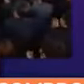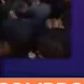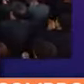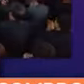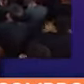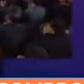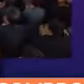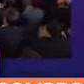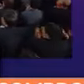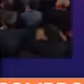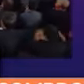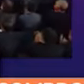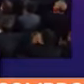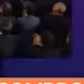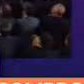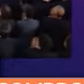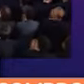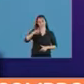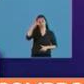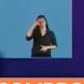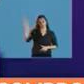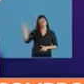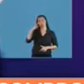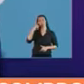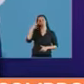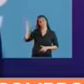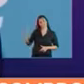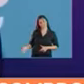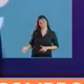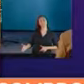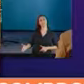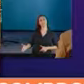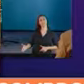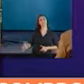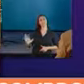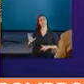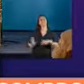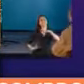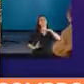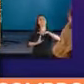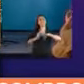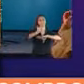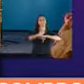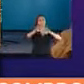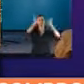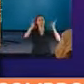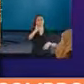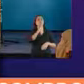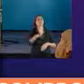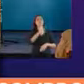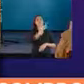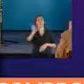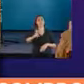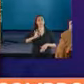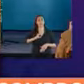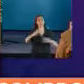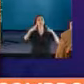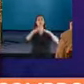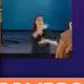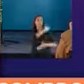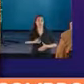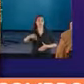y establece hacia dónde ir, qué cosas calmar, por dónde avanzar, cómo tratar, por ejemplo, con el sector agropecuario, cómo tratar